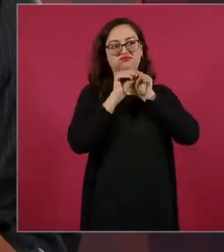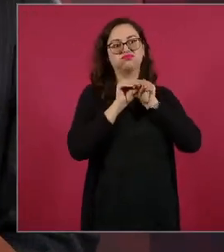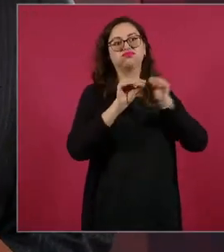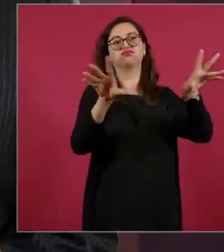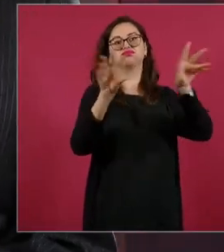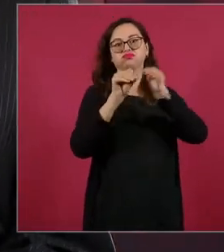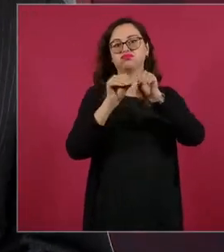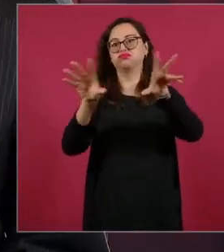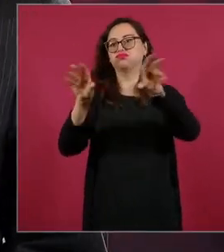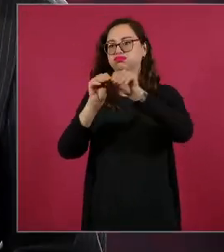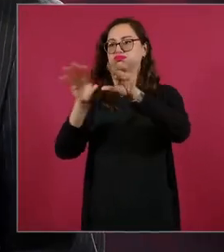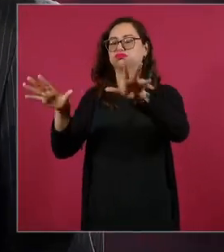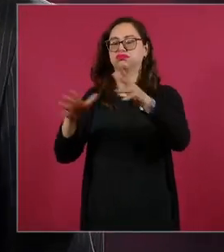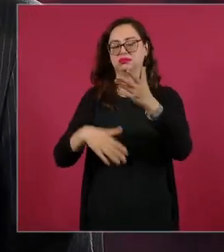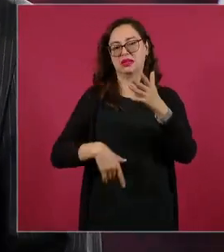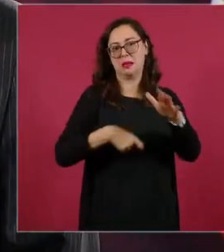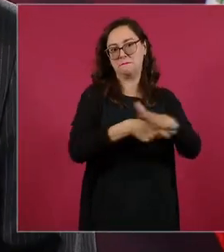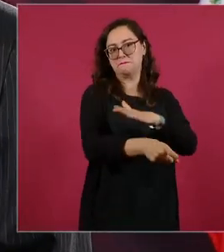En Contra Mía